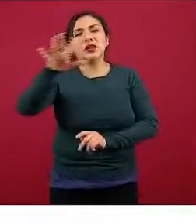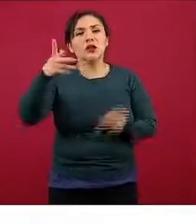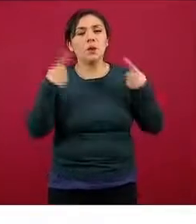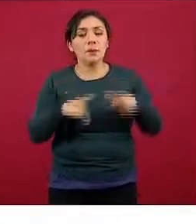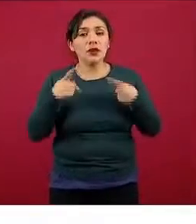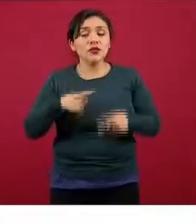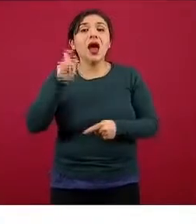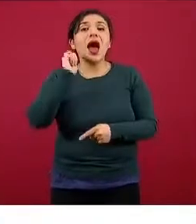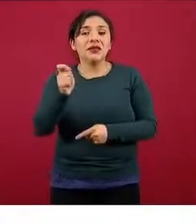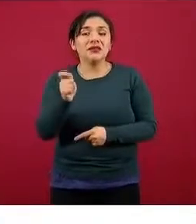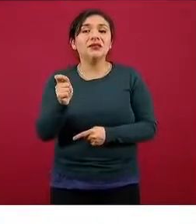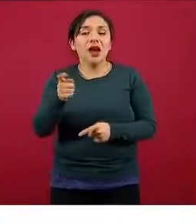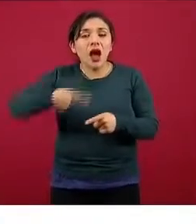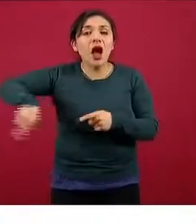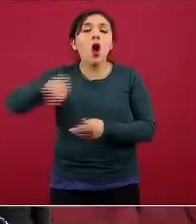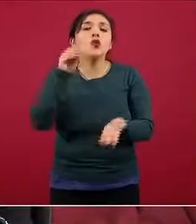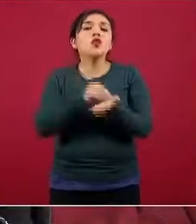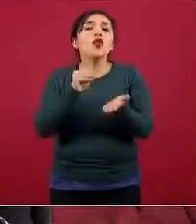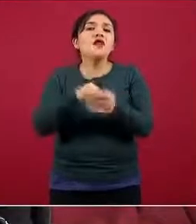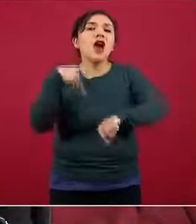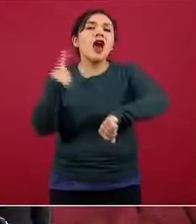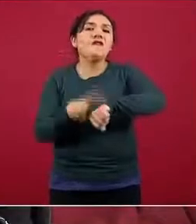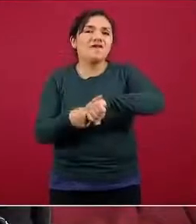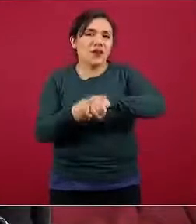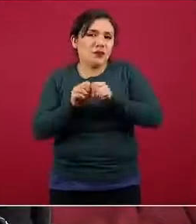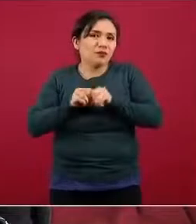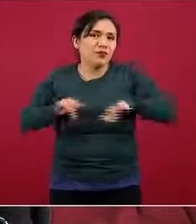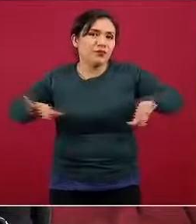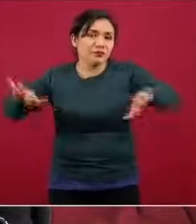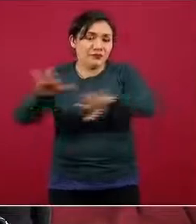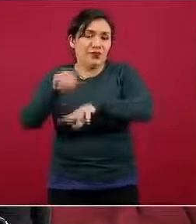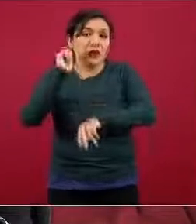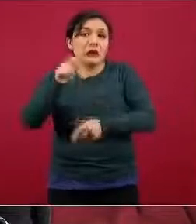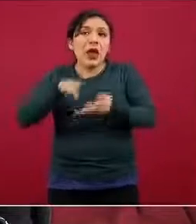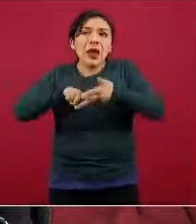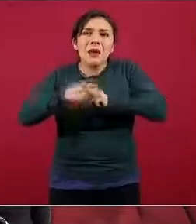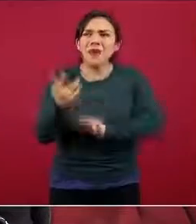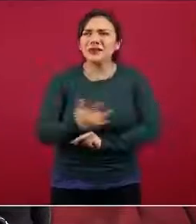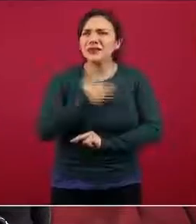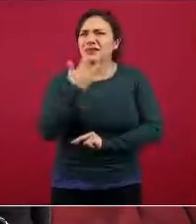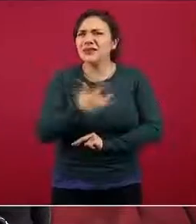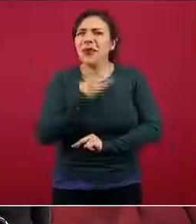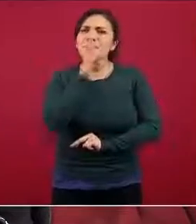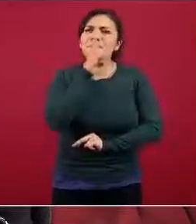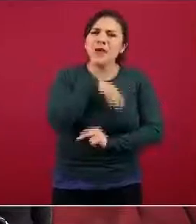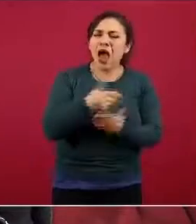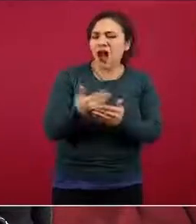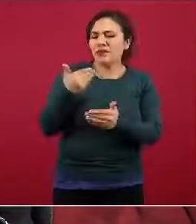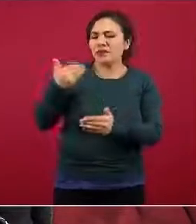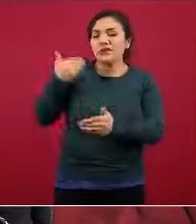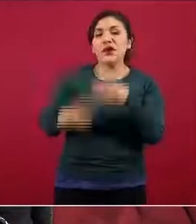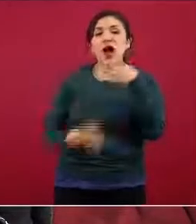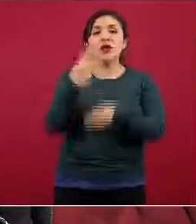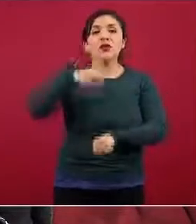87.935, son lo que consideramos los casos activos, es decir, que iniciaron en síntomas en los últimos 14 días. ¿No? Todas